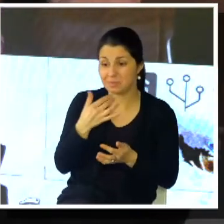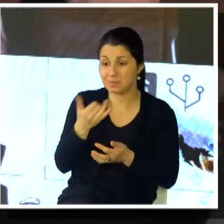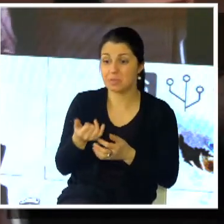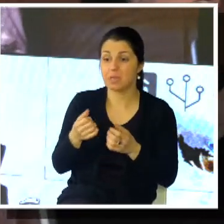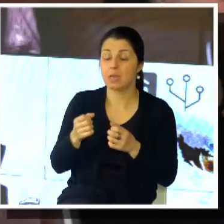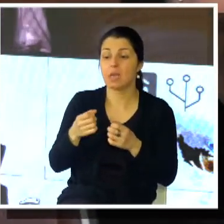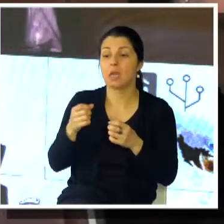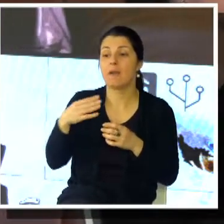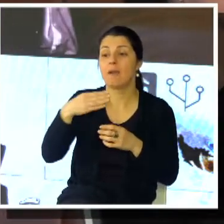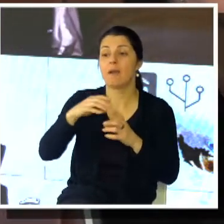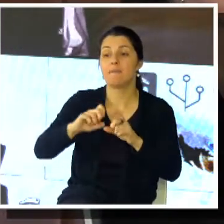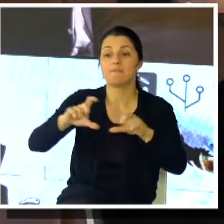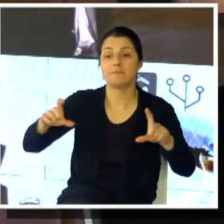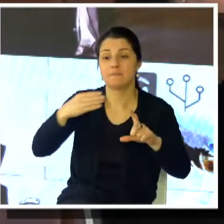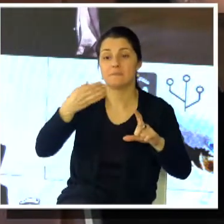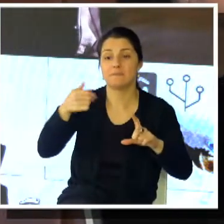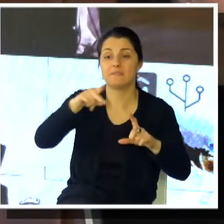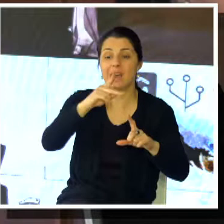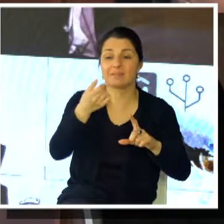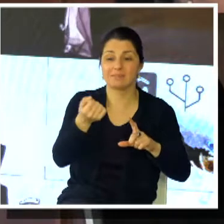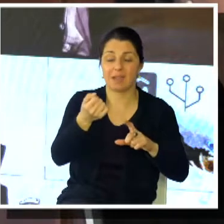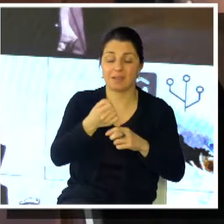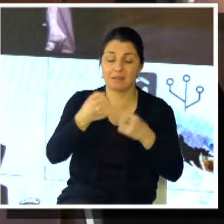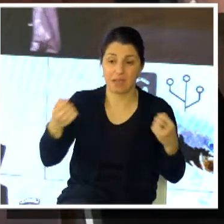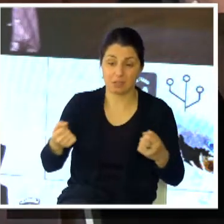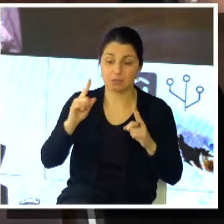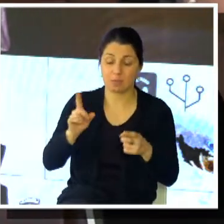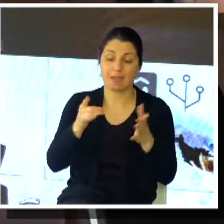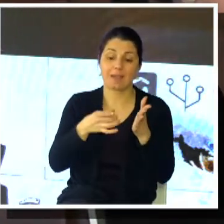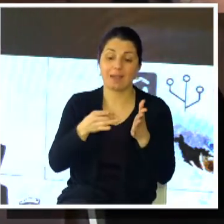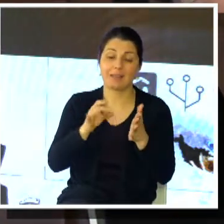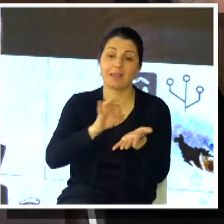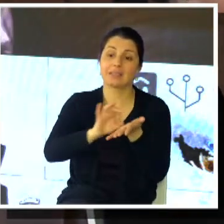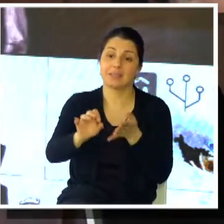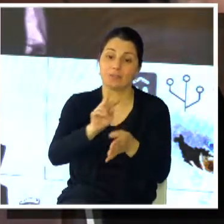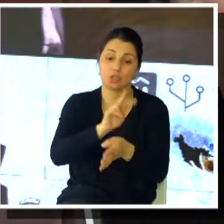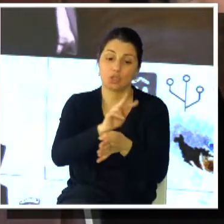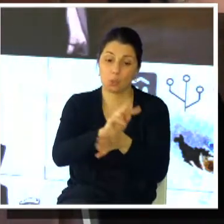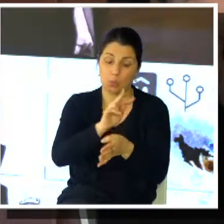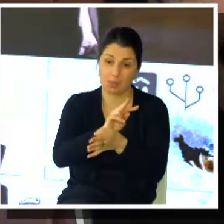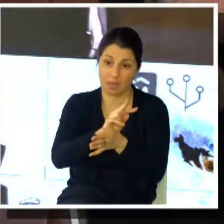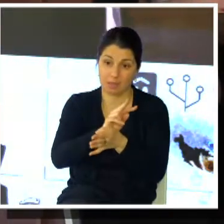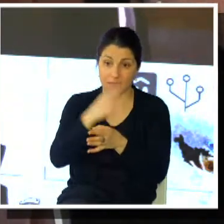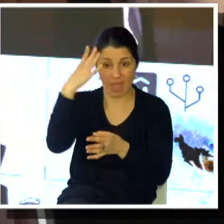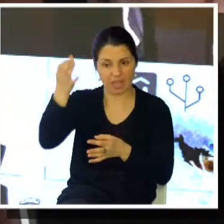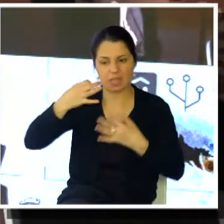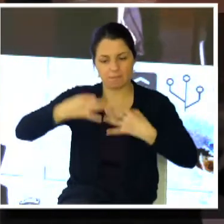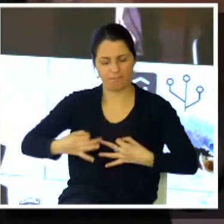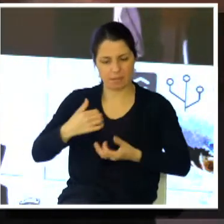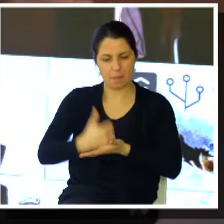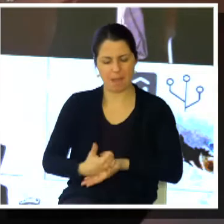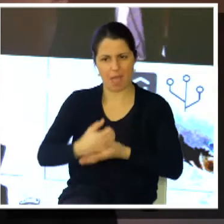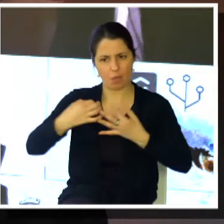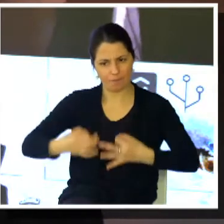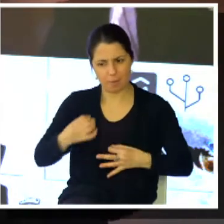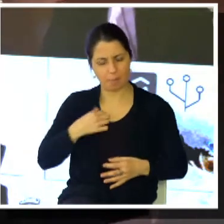banda requerido, temas de calidad y servicio y seguridad, donde Antel y en realidad los operadores móviles nos paramos con cierta firmeza porque es uno de